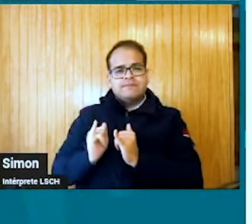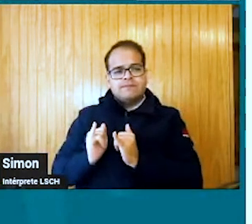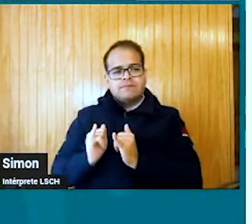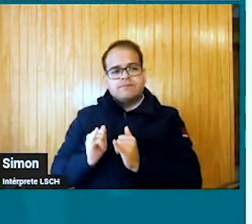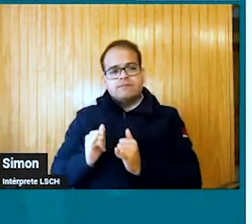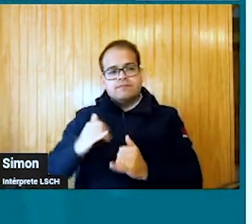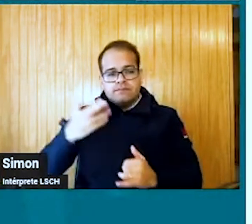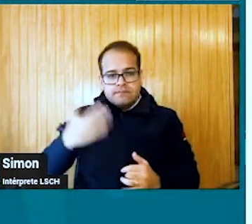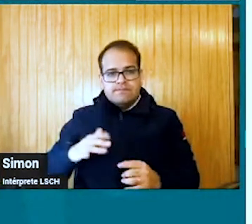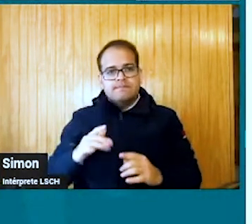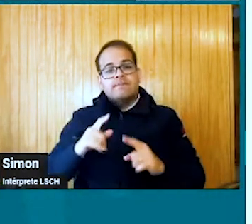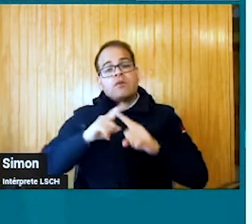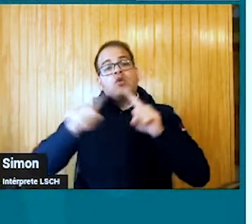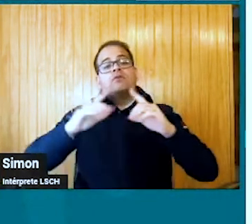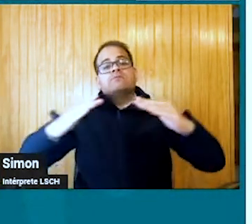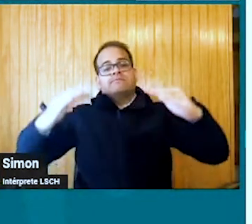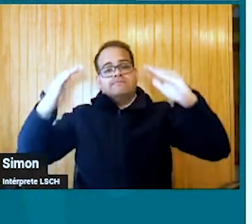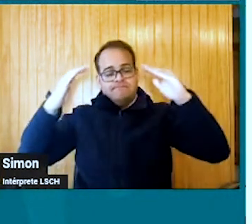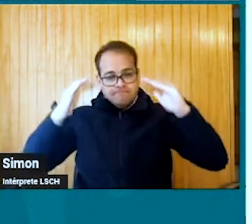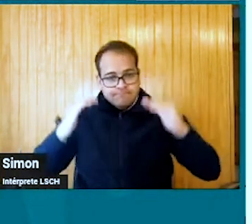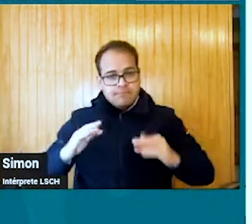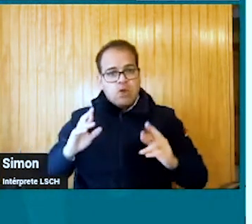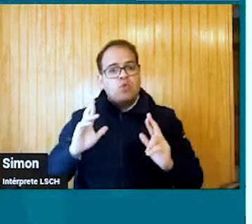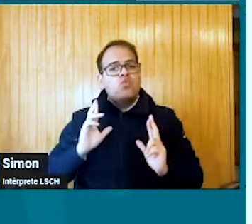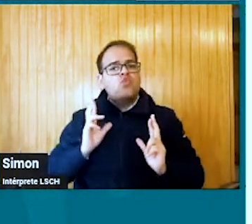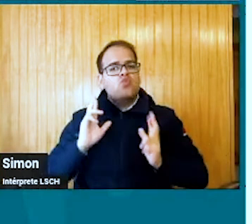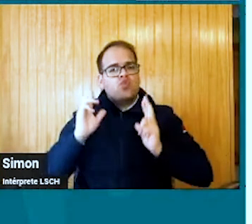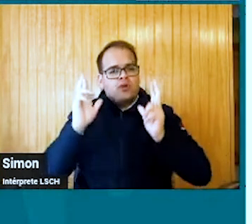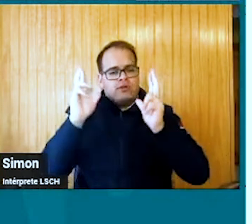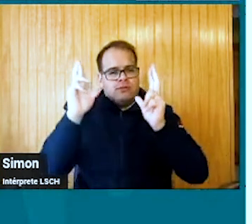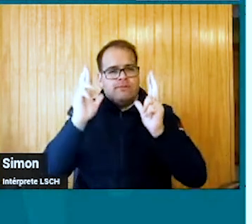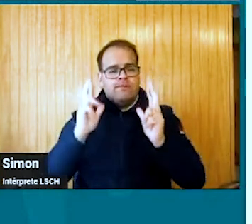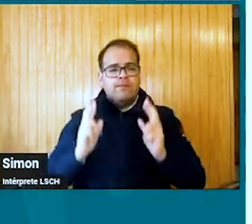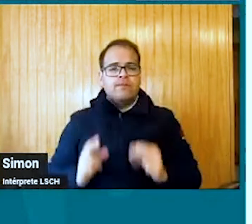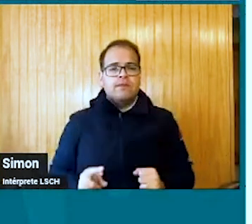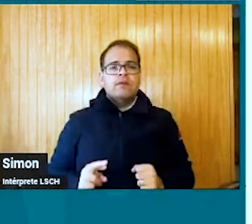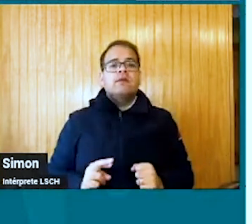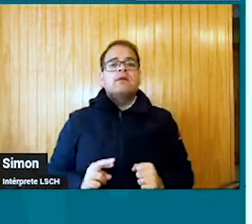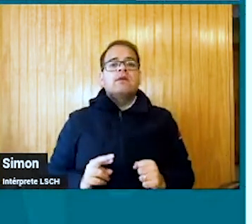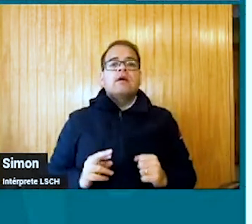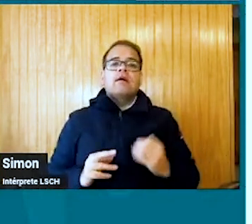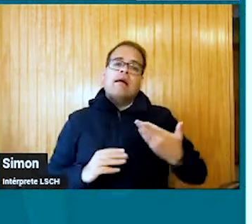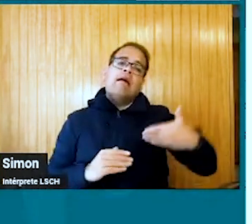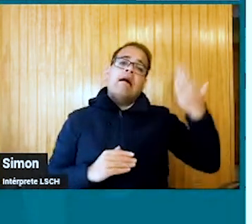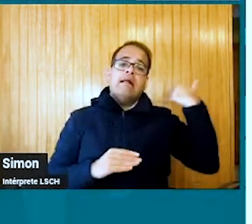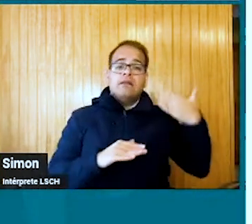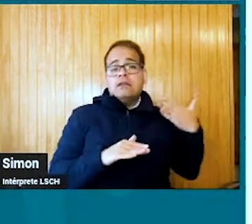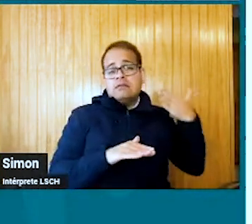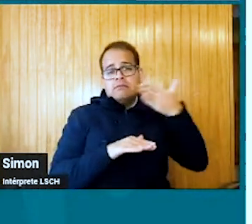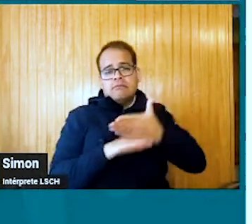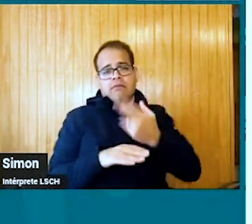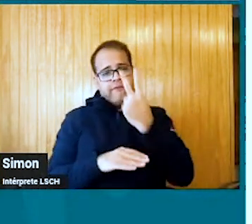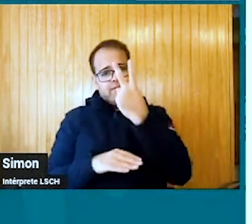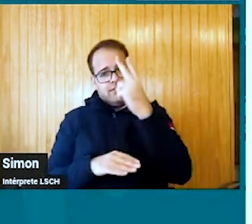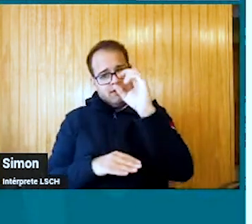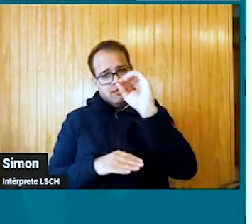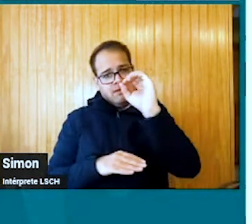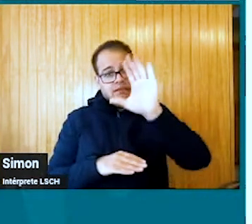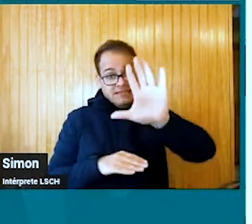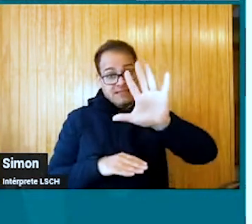Ahora vamos a hablar un poco de ruido. Nosotros cuando llegamos hace 25 años atrás,